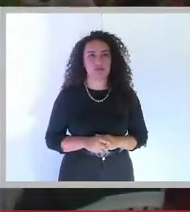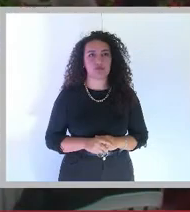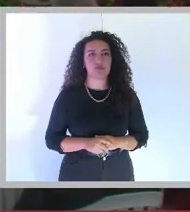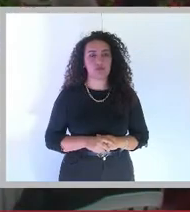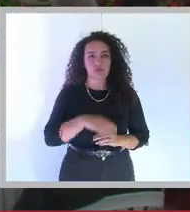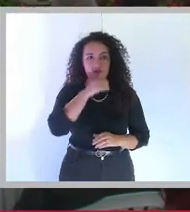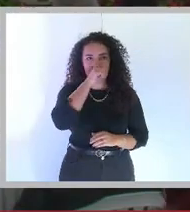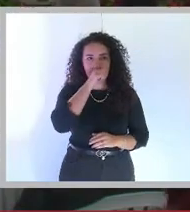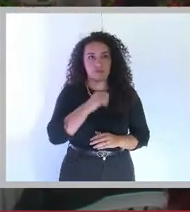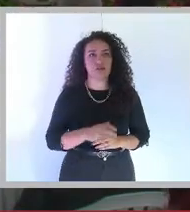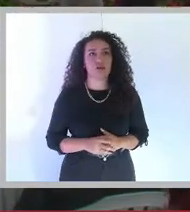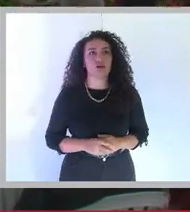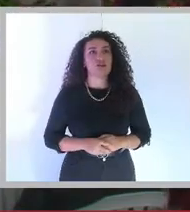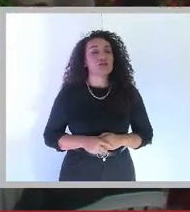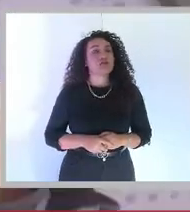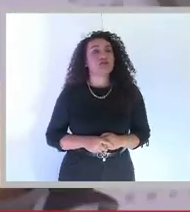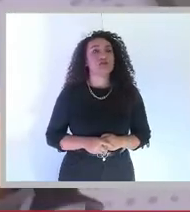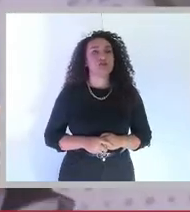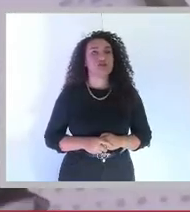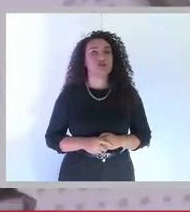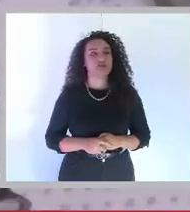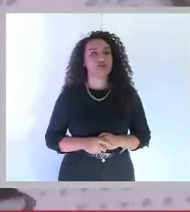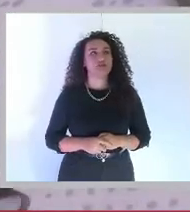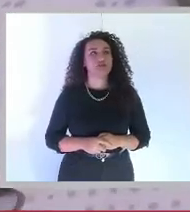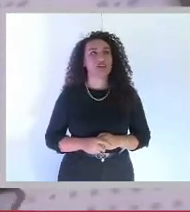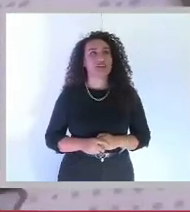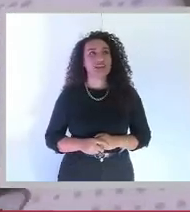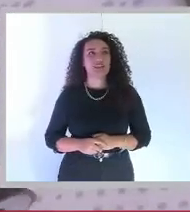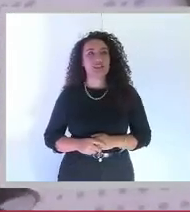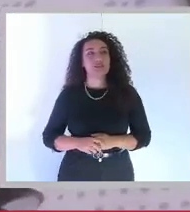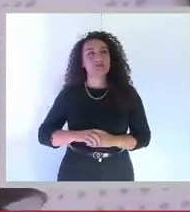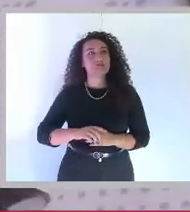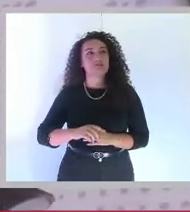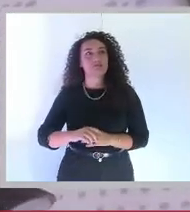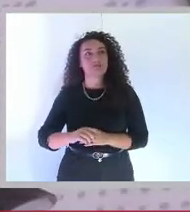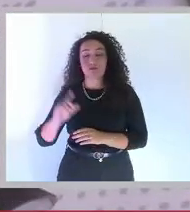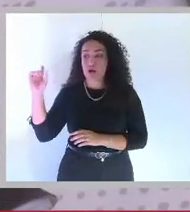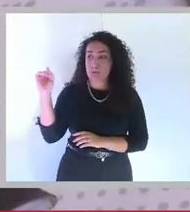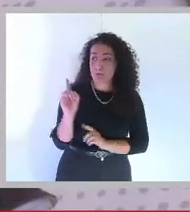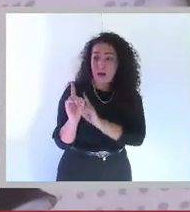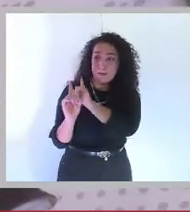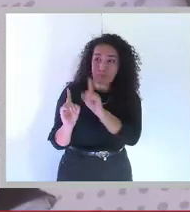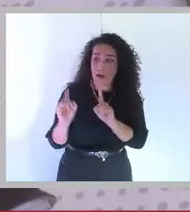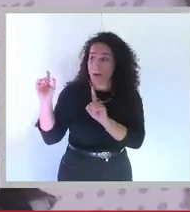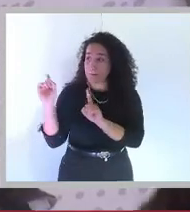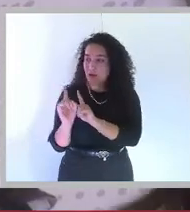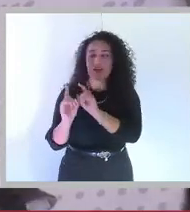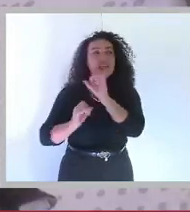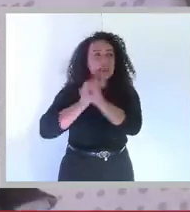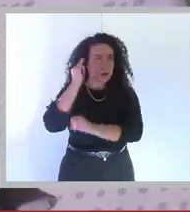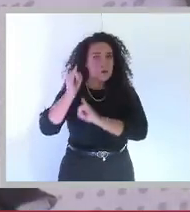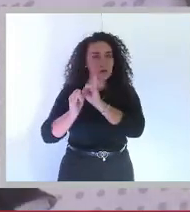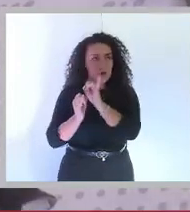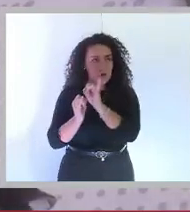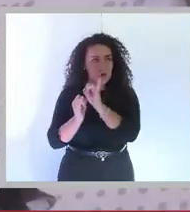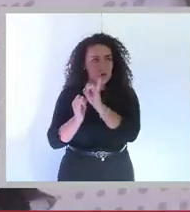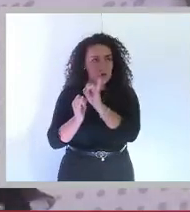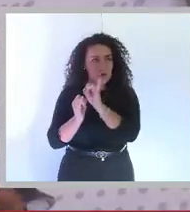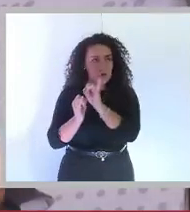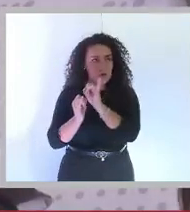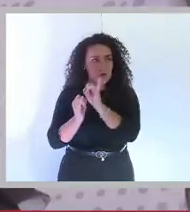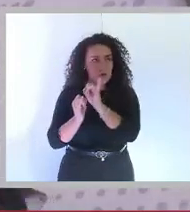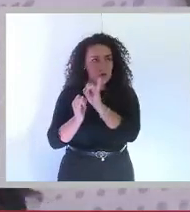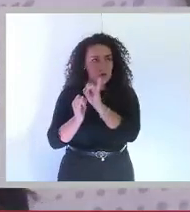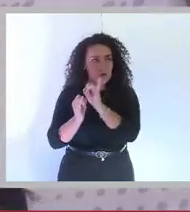Bueno, después que se presenten los internacionales, le vamos a dar la palabra al vicerrector